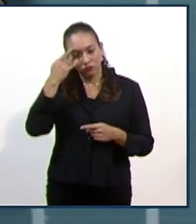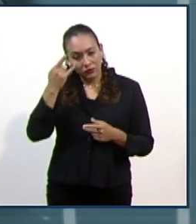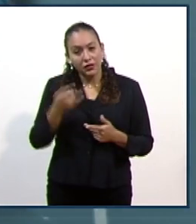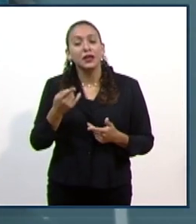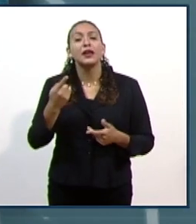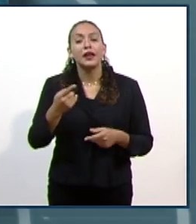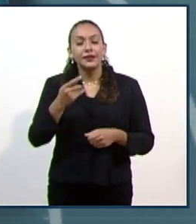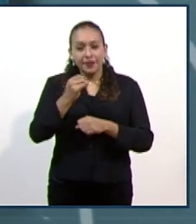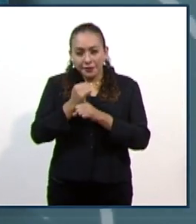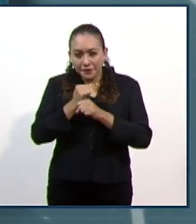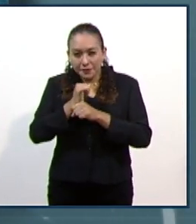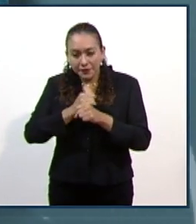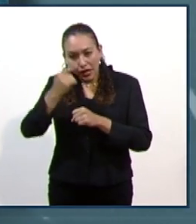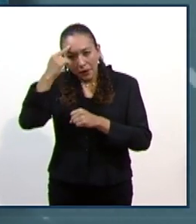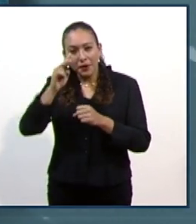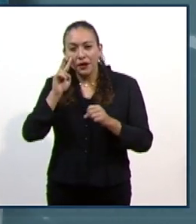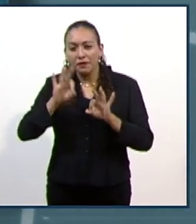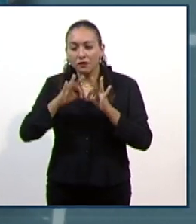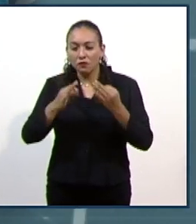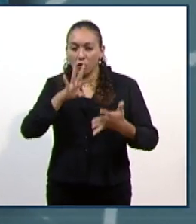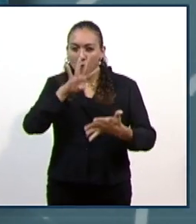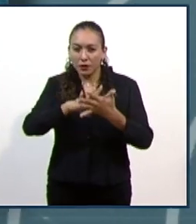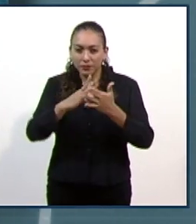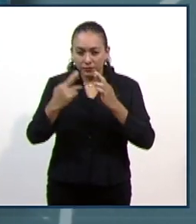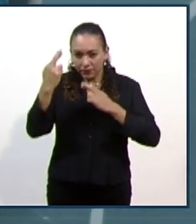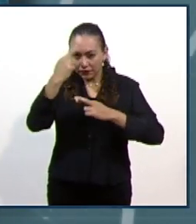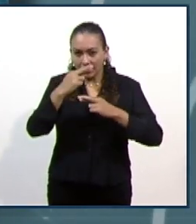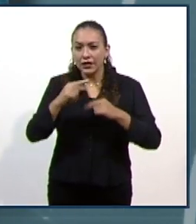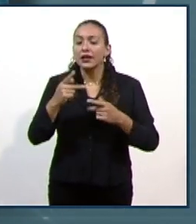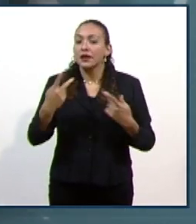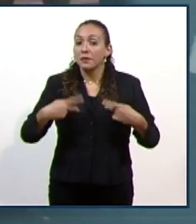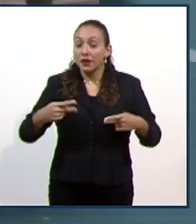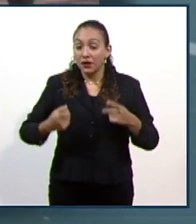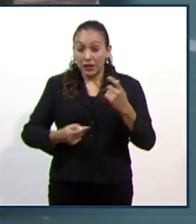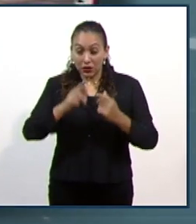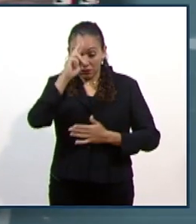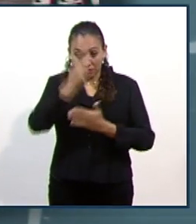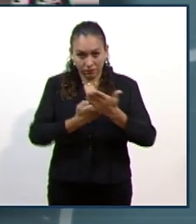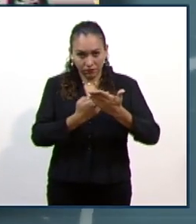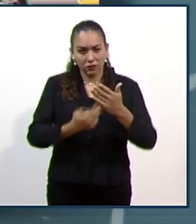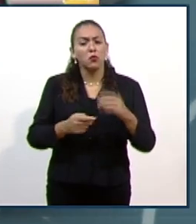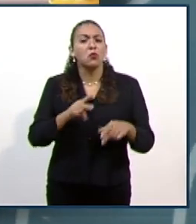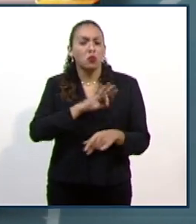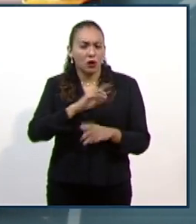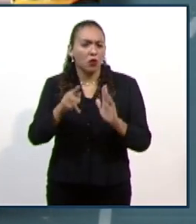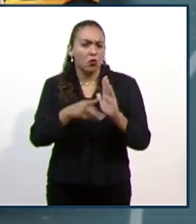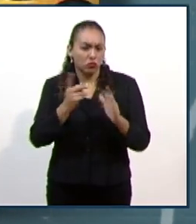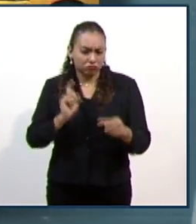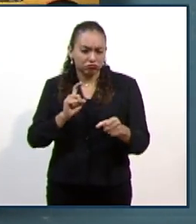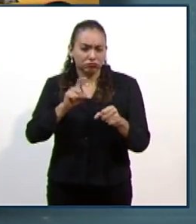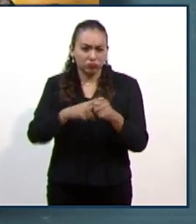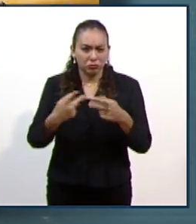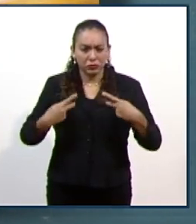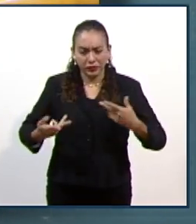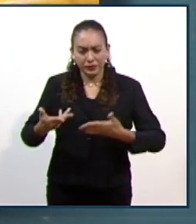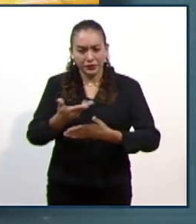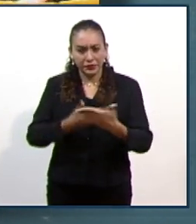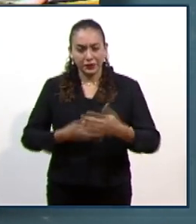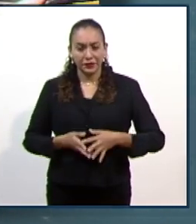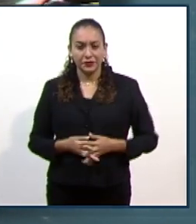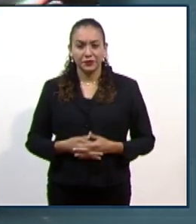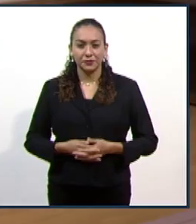del sistema de justicia penal y disminuir la reincidencia de los delitos. Para el canal del Poder Judicial de la Federación, Jesús